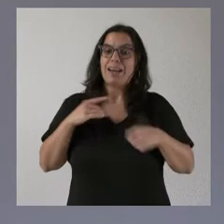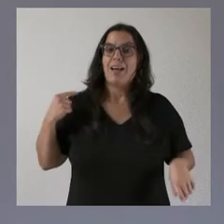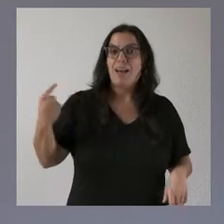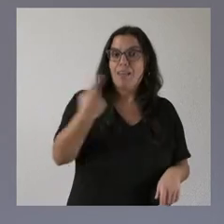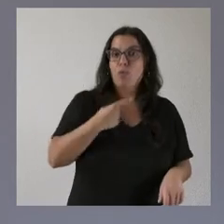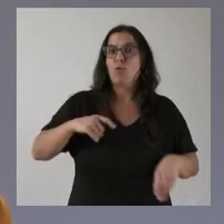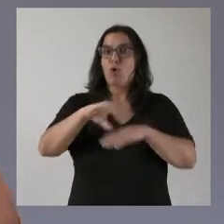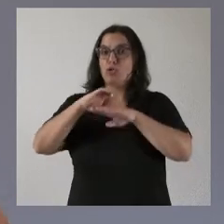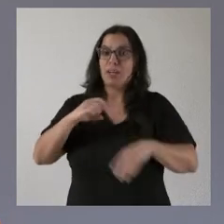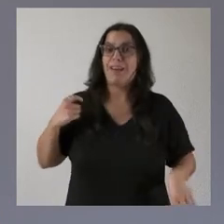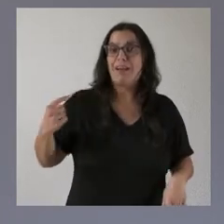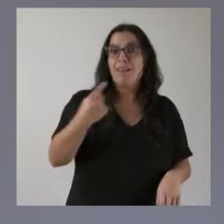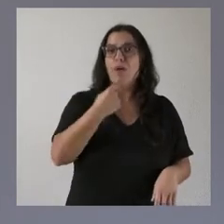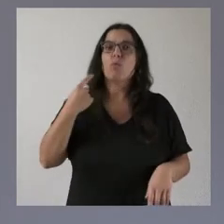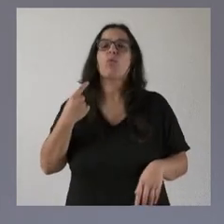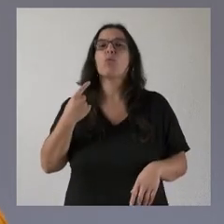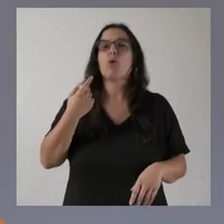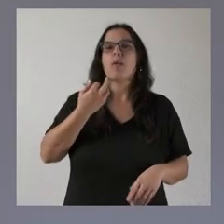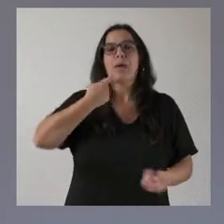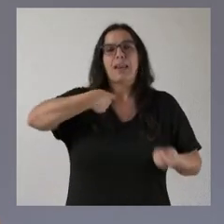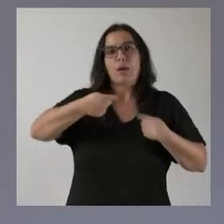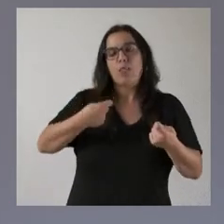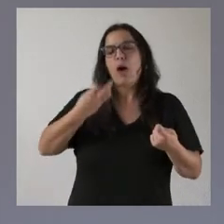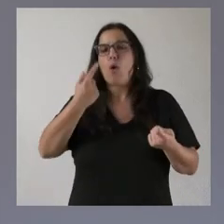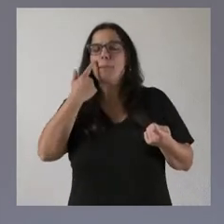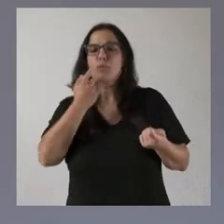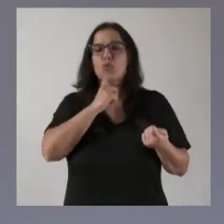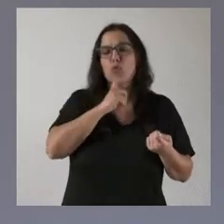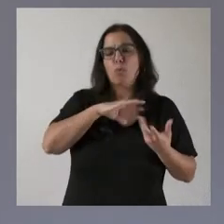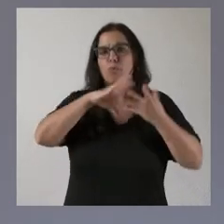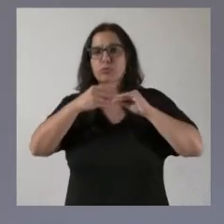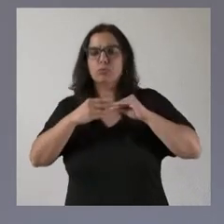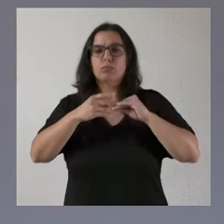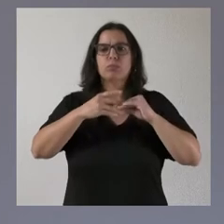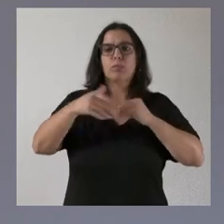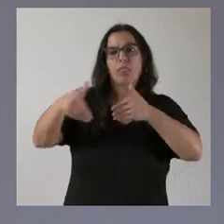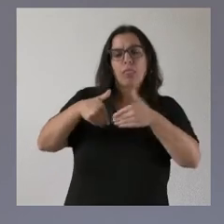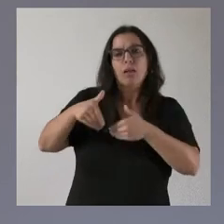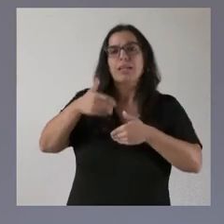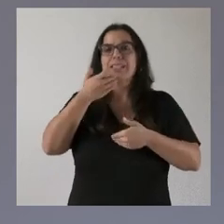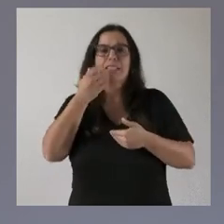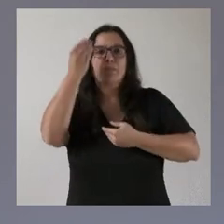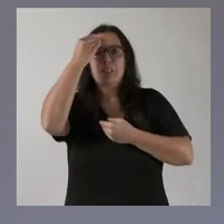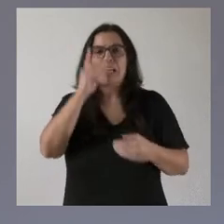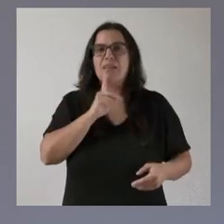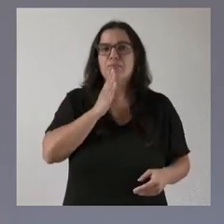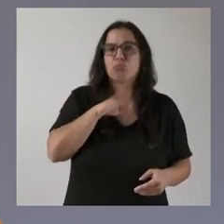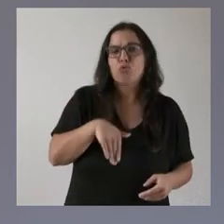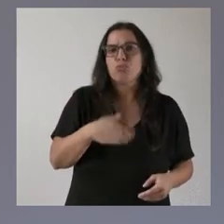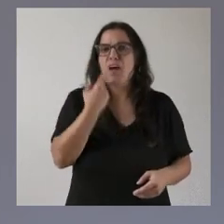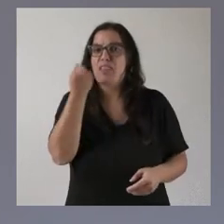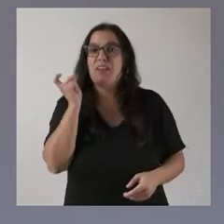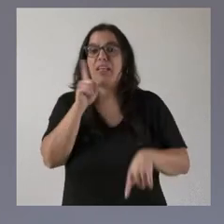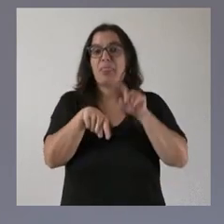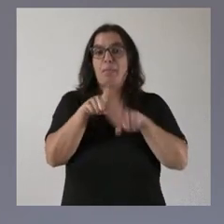distintas consejerías la que hablen o las que negocien o las que atiendan las demandas si lo estiman necesario si lo estiman oportuno de los